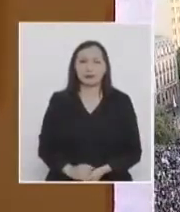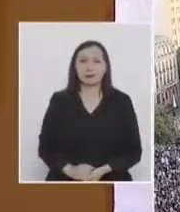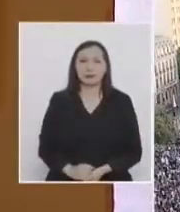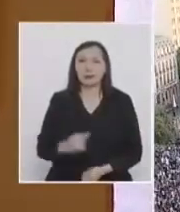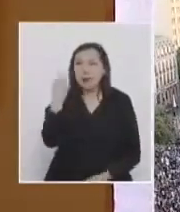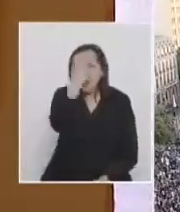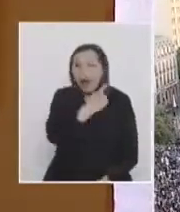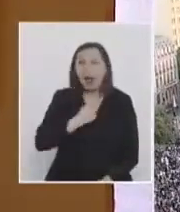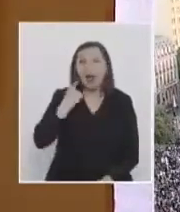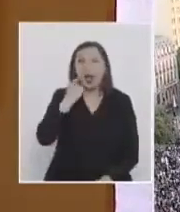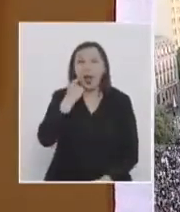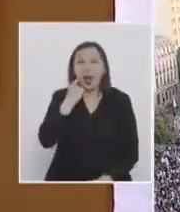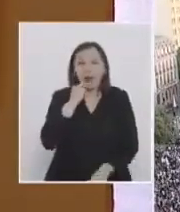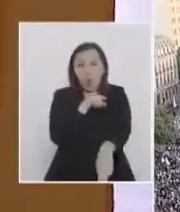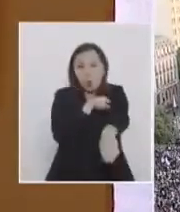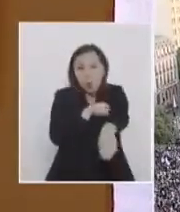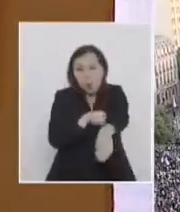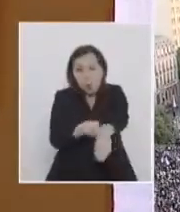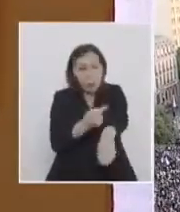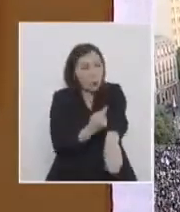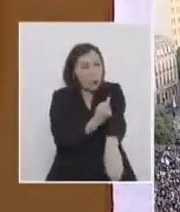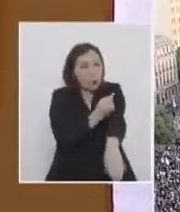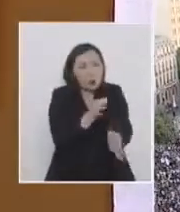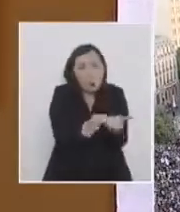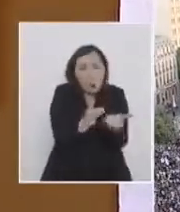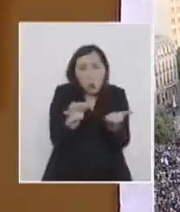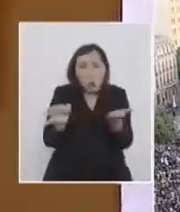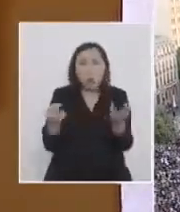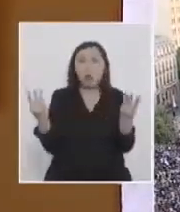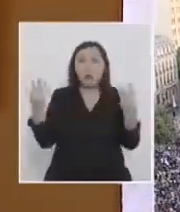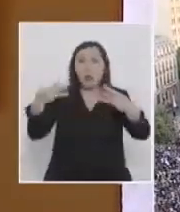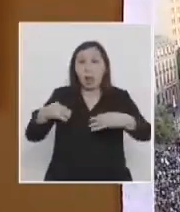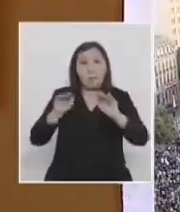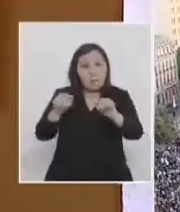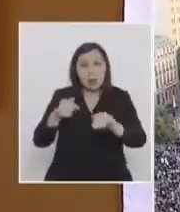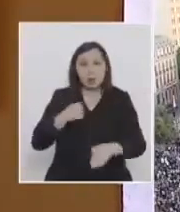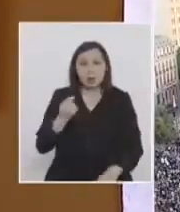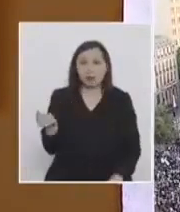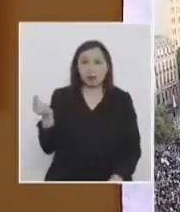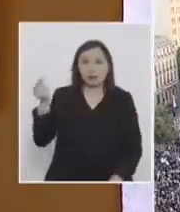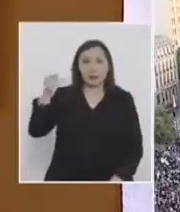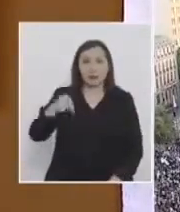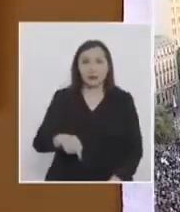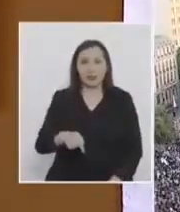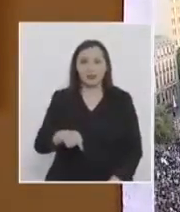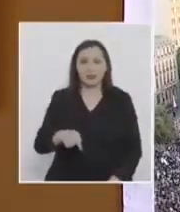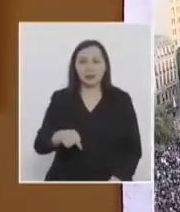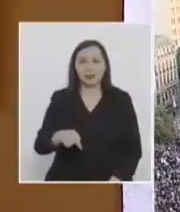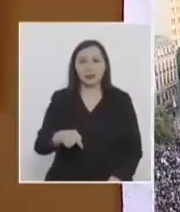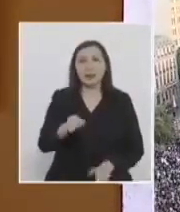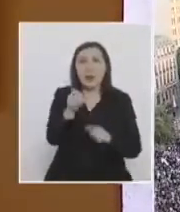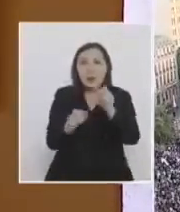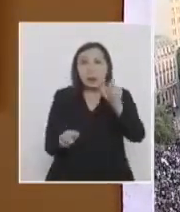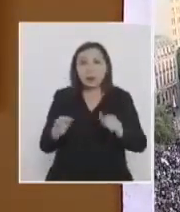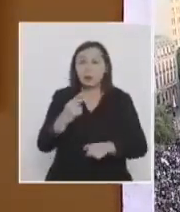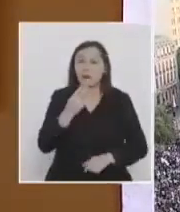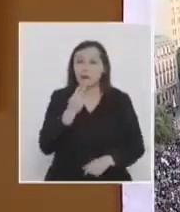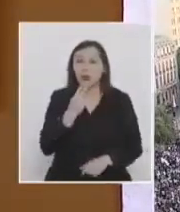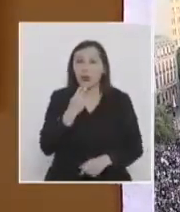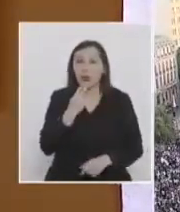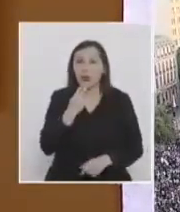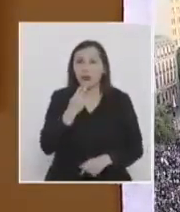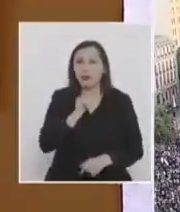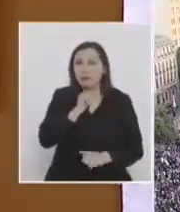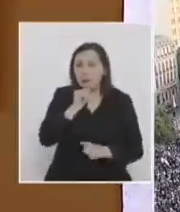Las caras de las zonas más aisladas de nuestro país, como el Magallanes, de donde vengo. Las de quienes viven en